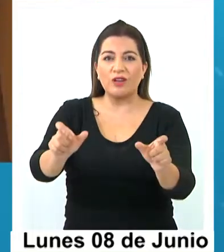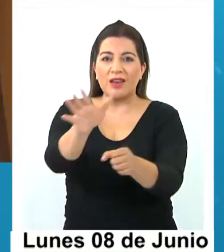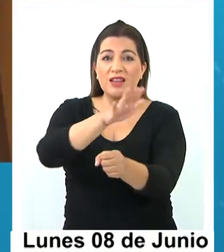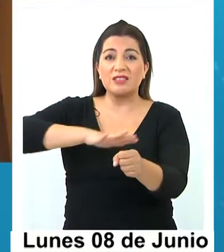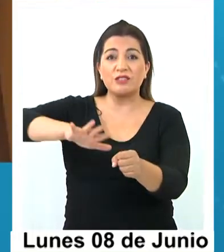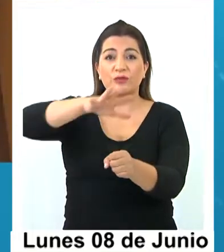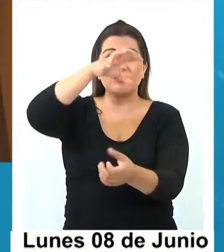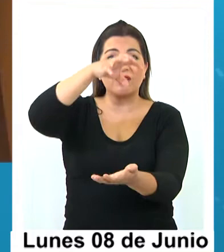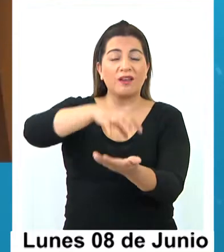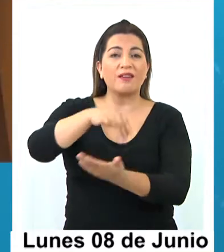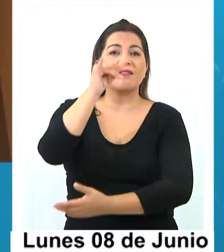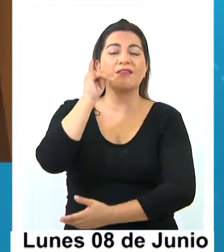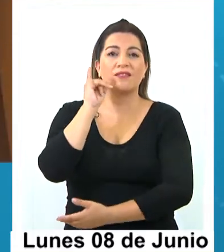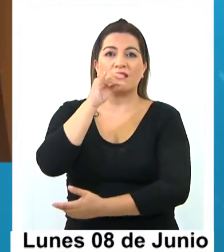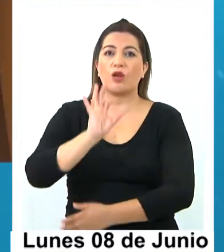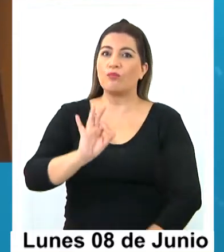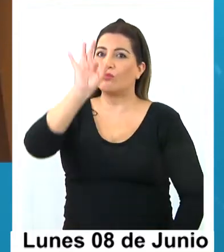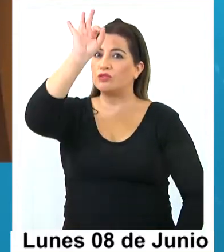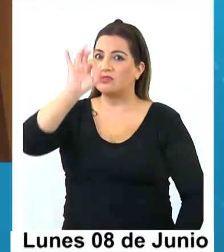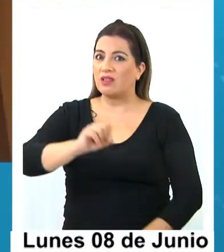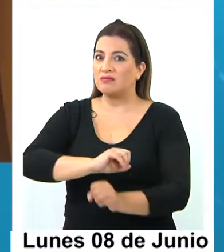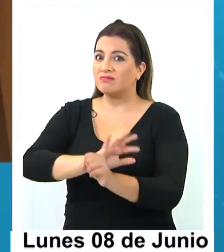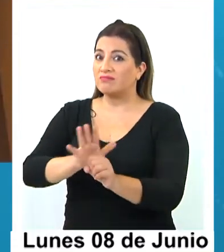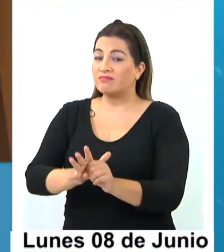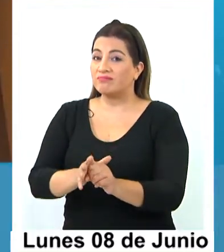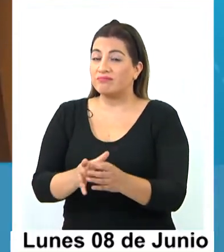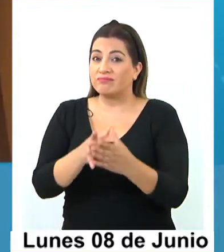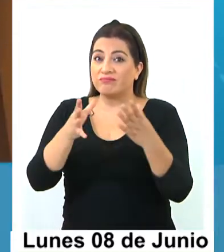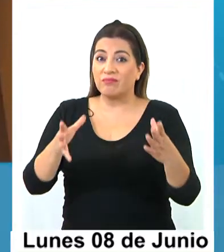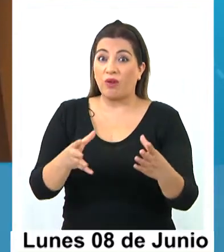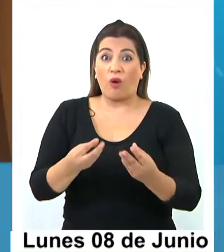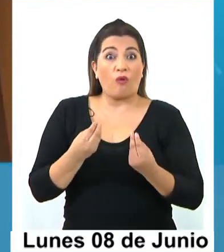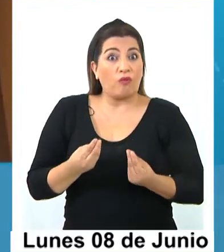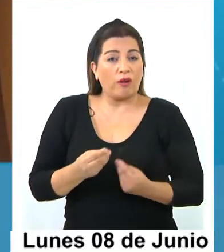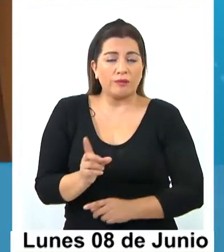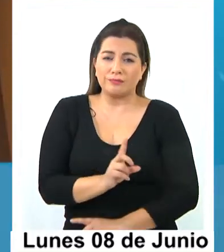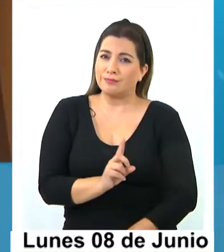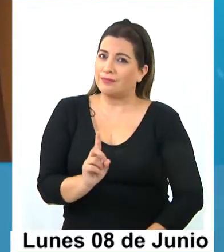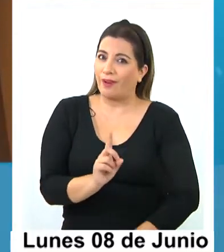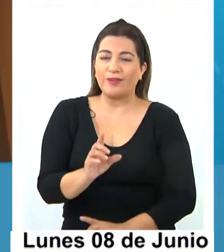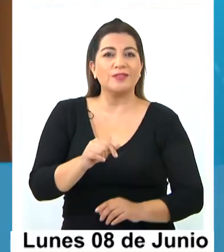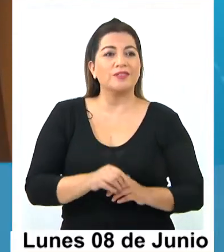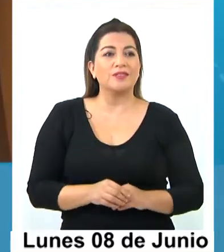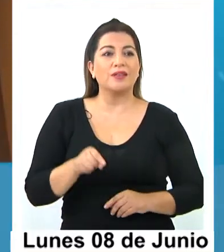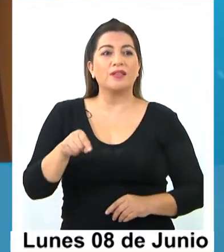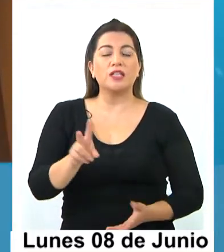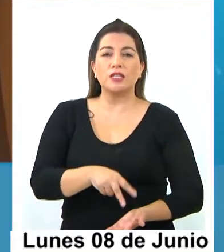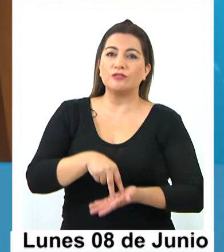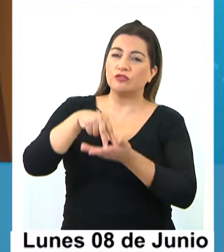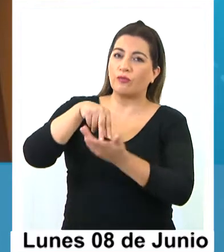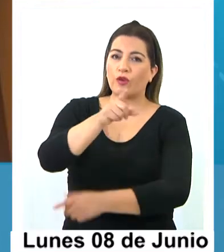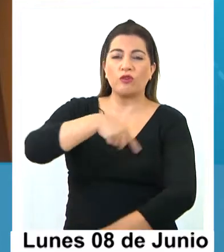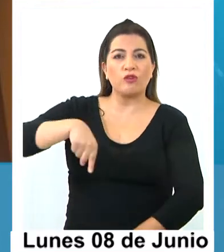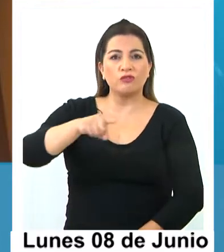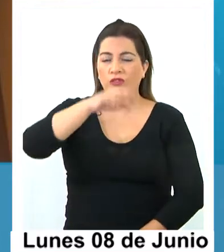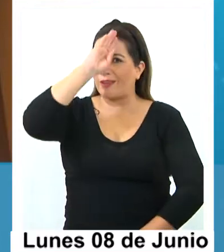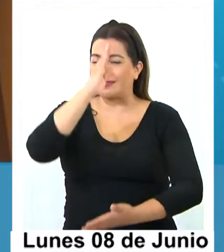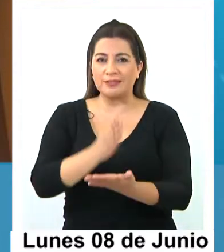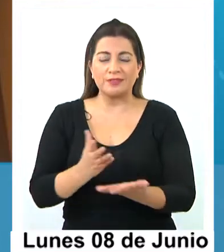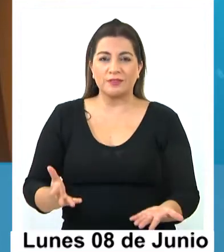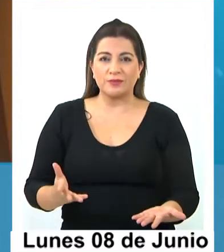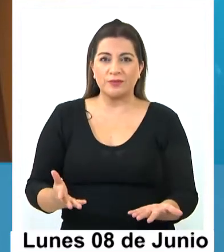está ocurriendo en nuestra región. Los indicadores no son para nada halagüeños y, por tanto, desde Zona Franca hemos